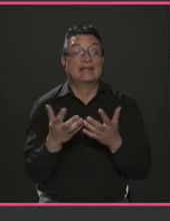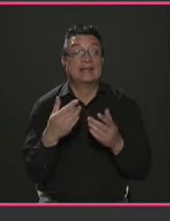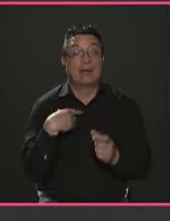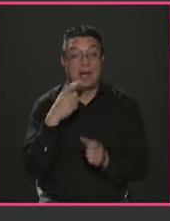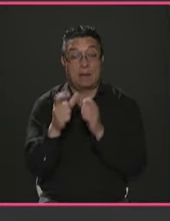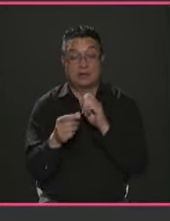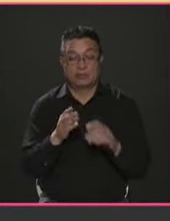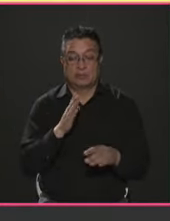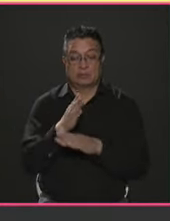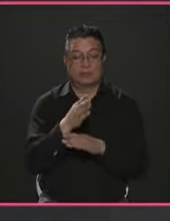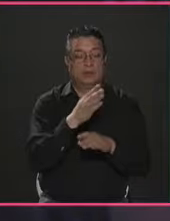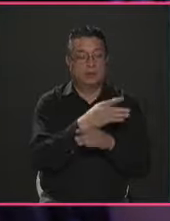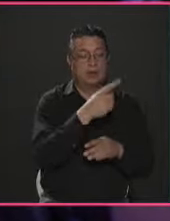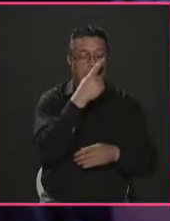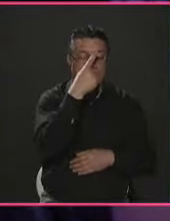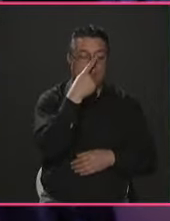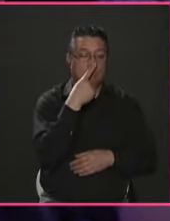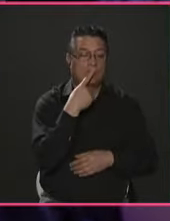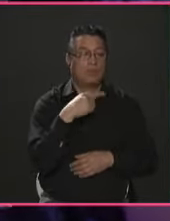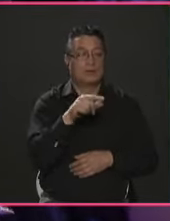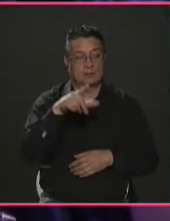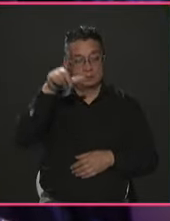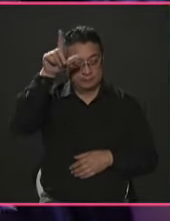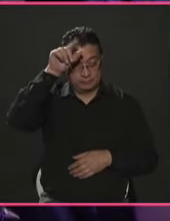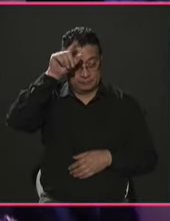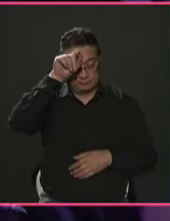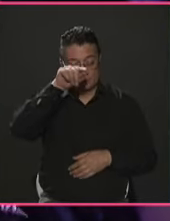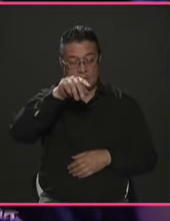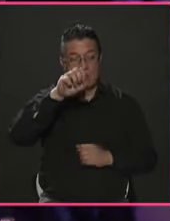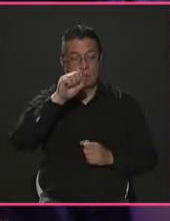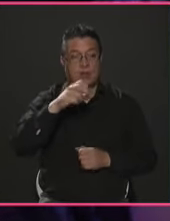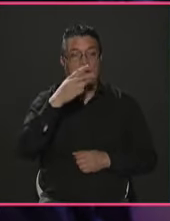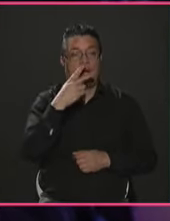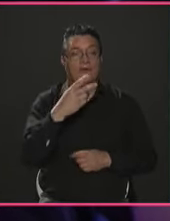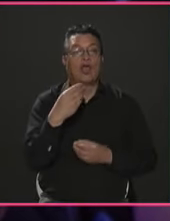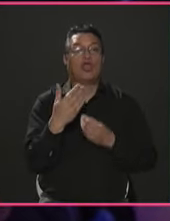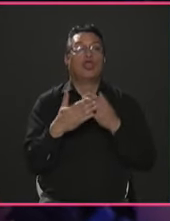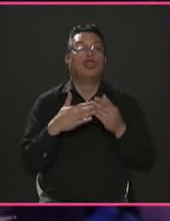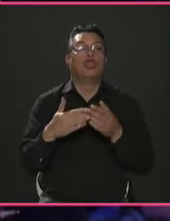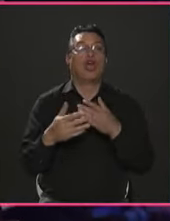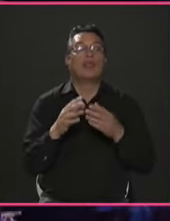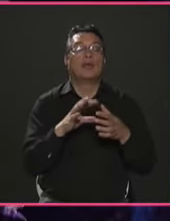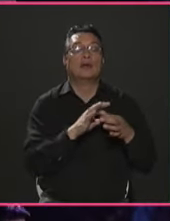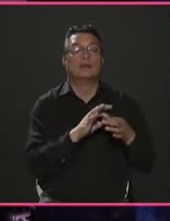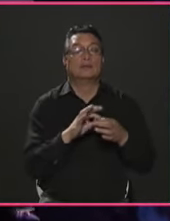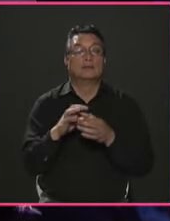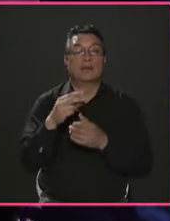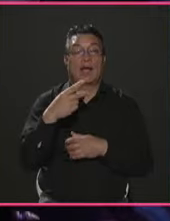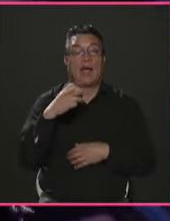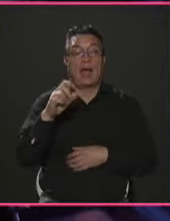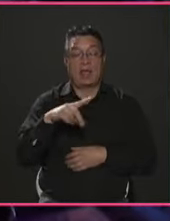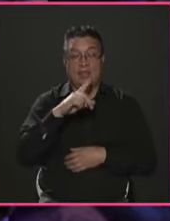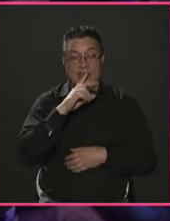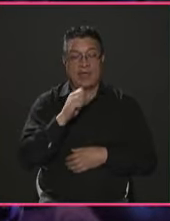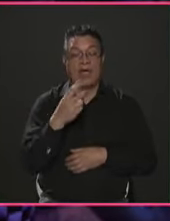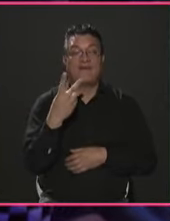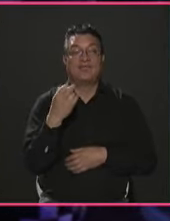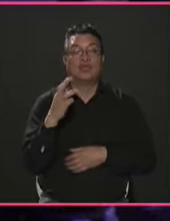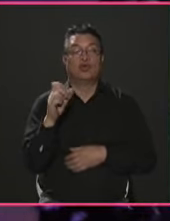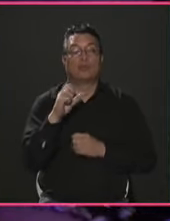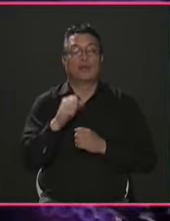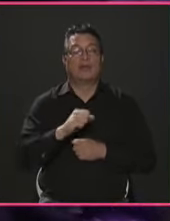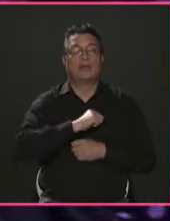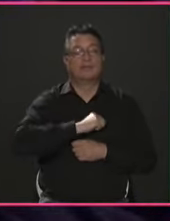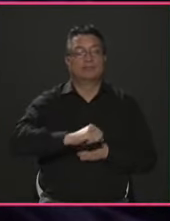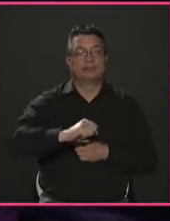terreno buscando estas muestras de los redores para poder ver dónde van a ocurrir estos casos de anav virus para poder prevenir